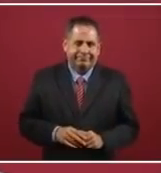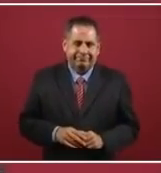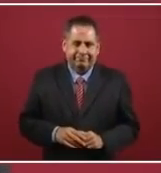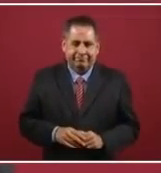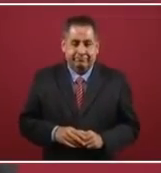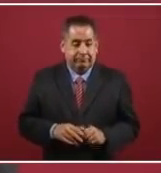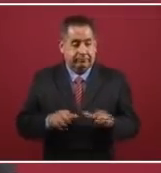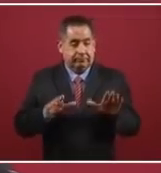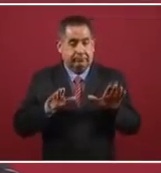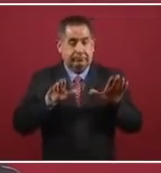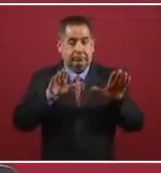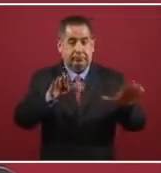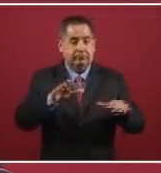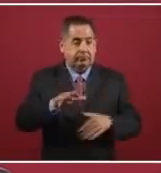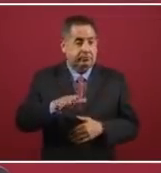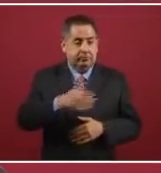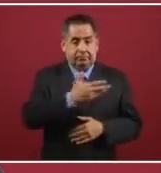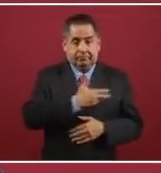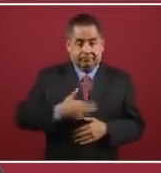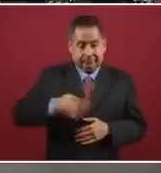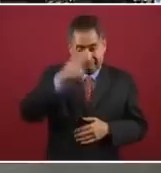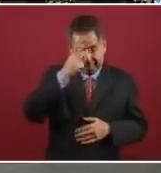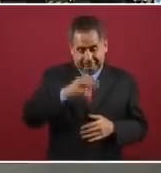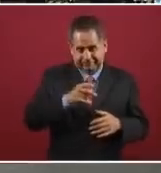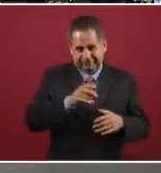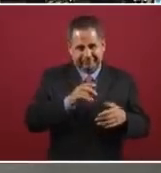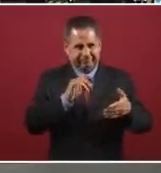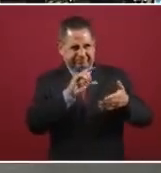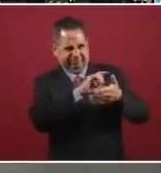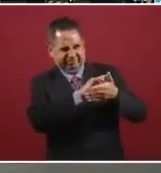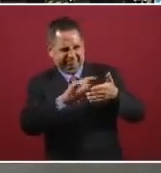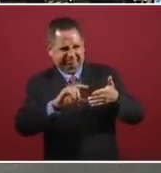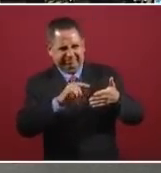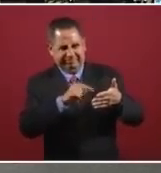al avión presidencial que estamos vendiendo.